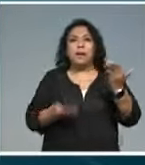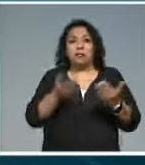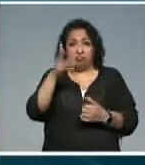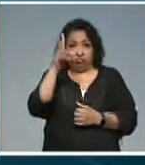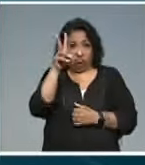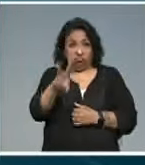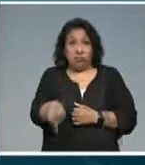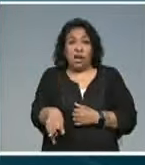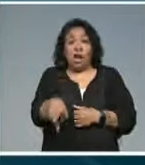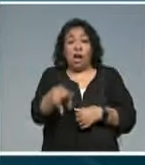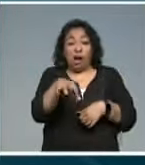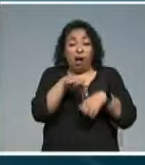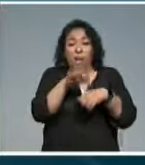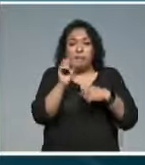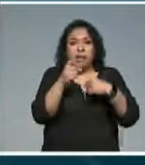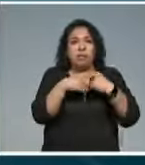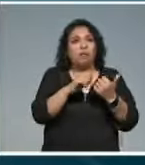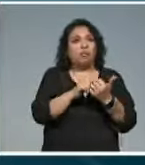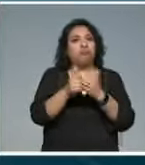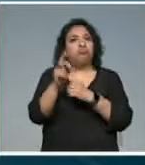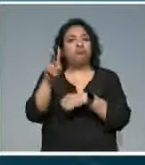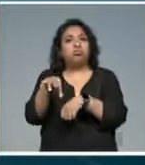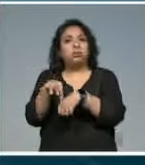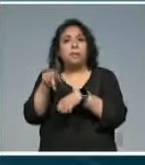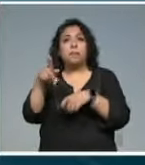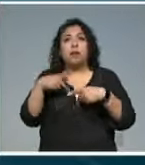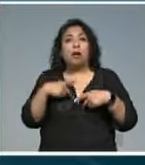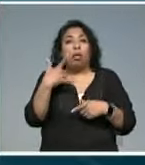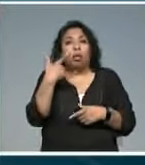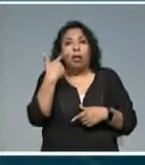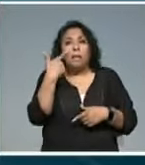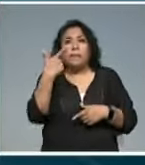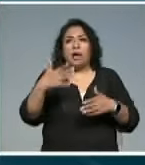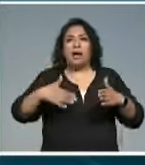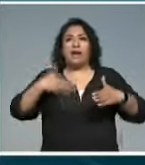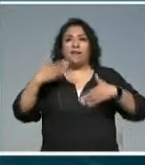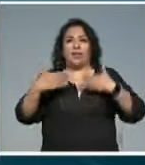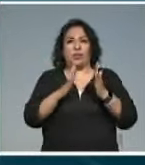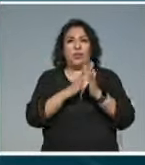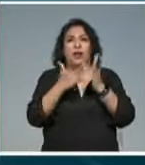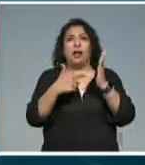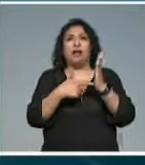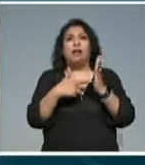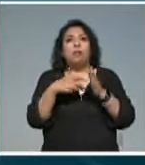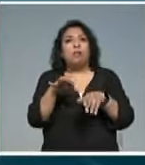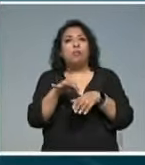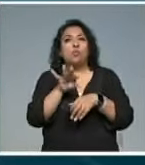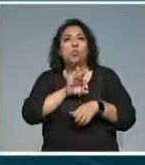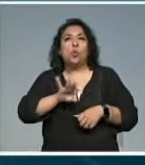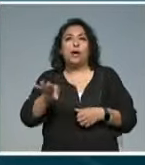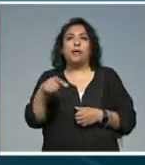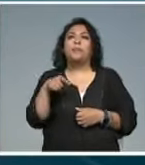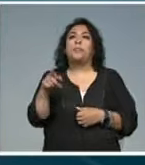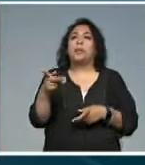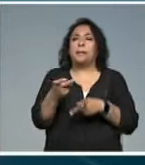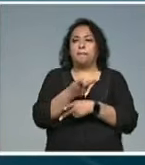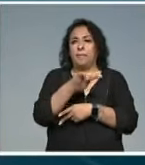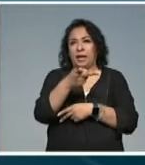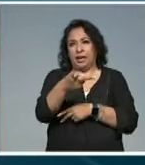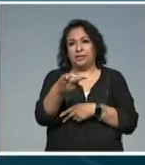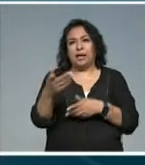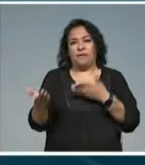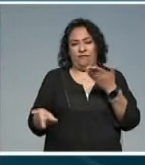literal lo metafórico. Así, los espectadores viven las aventuras de este libro. Lo que pasa es que